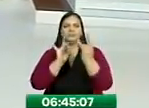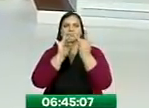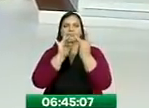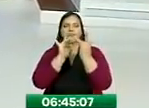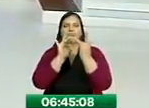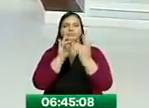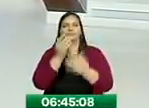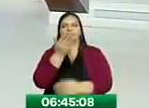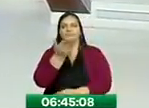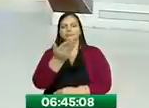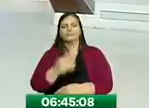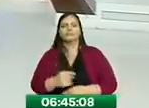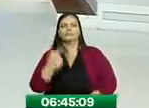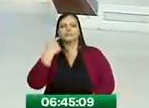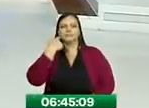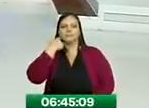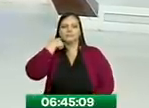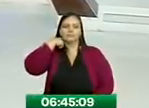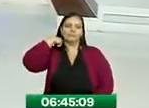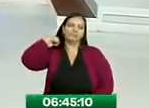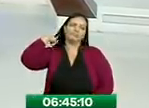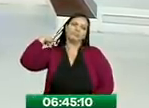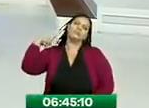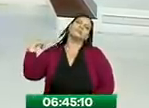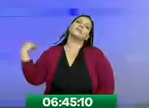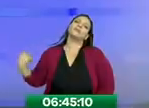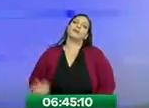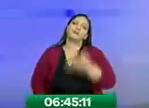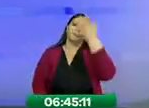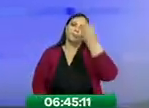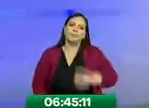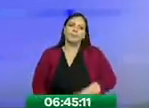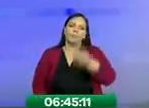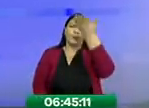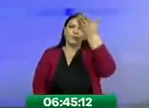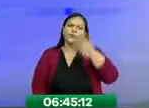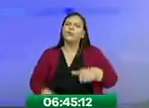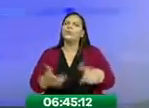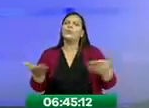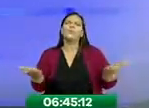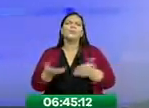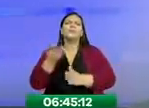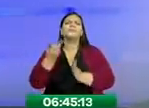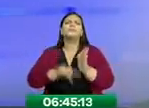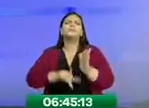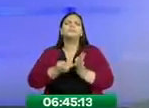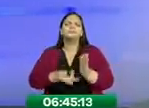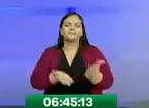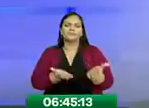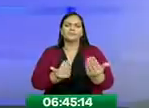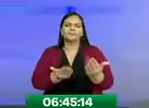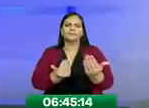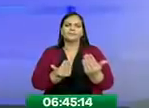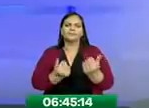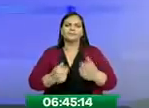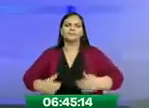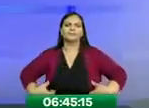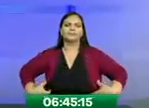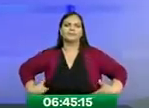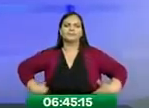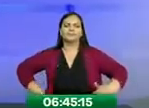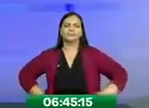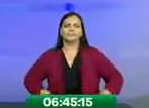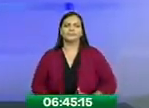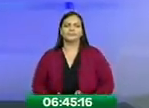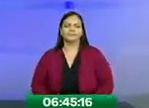tiene información, Jorgito Salazar. Muy buenos días, ¿qué nos tienes? ¿Dónde te encuentras? ¿Cuáles son las novedades que están en esta oportunidad,